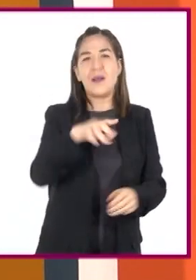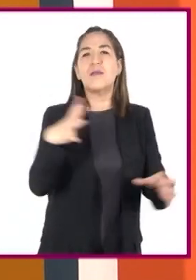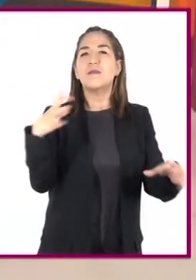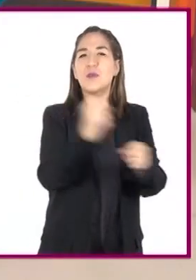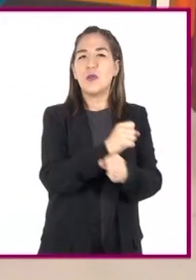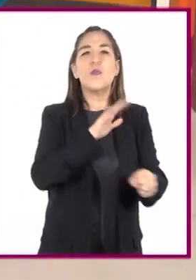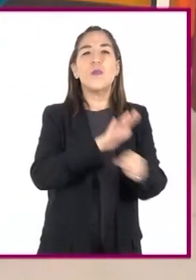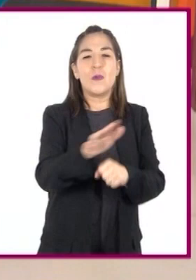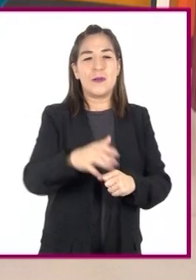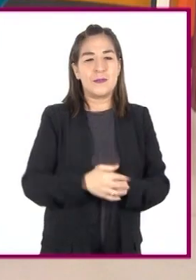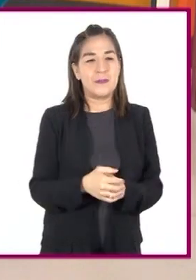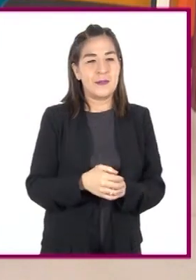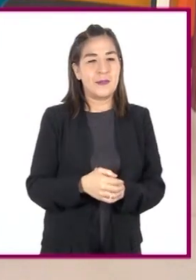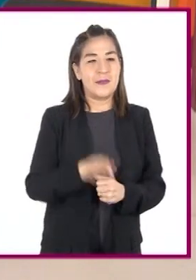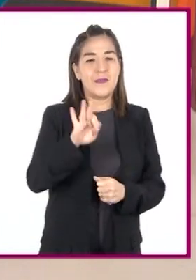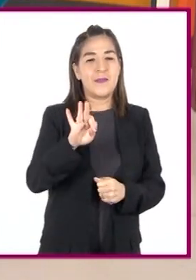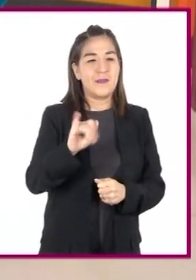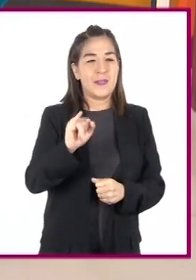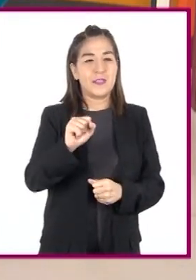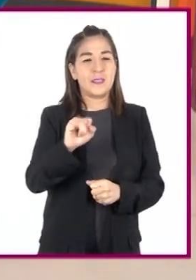es fisión binaria.